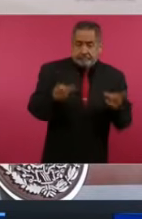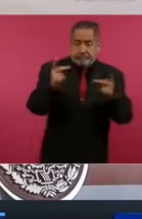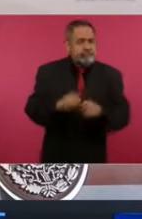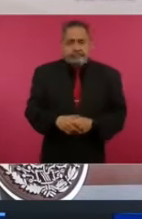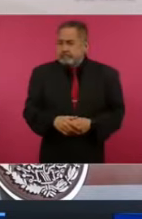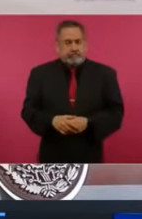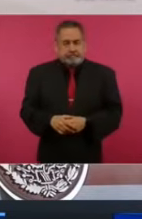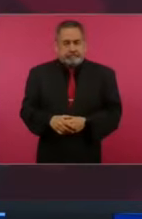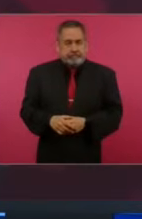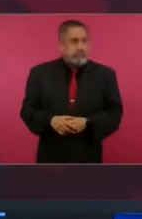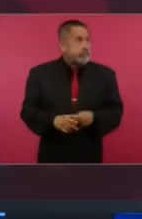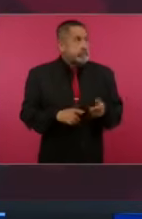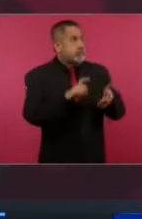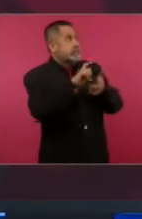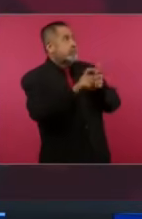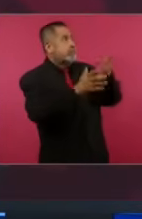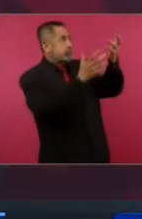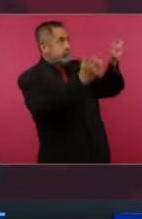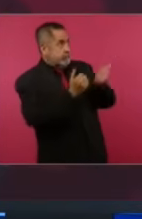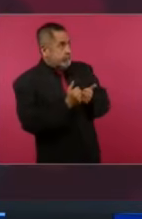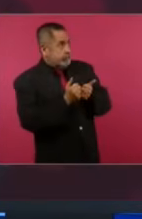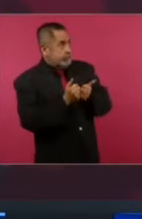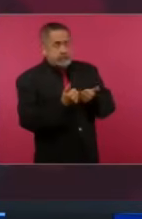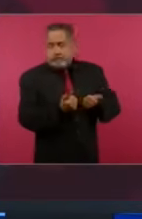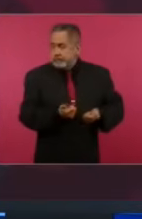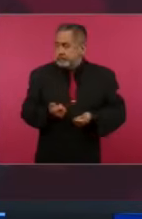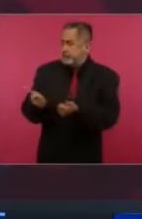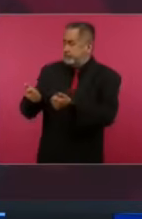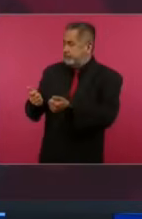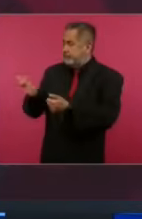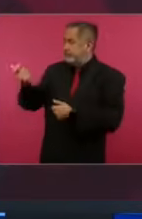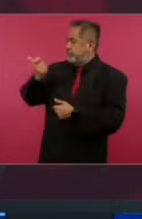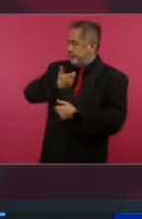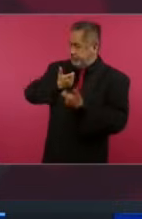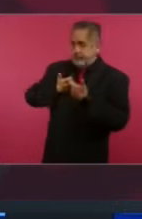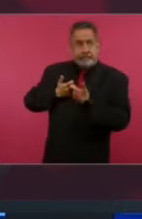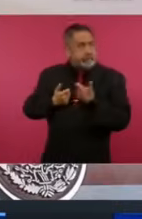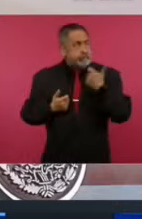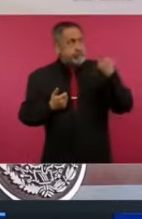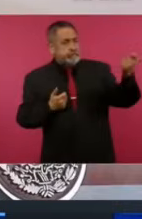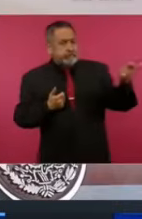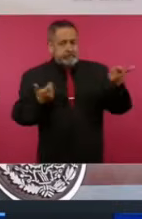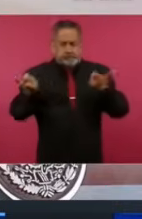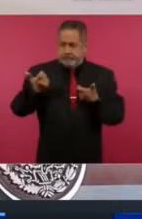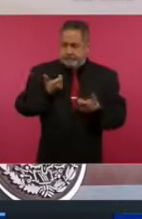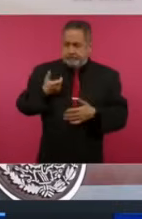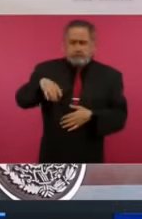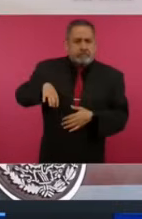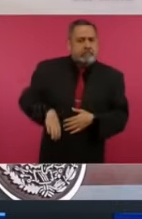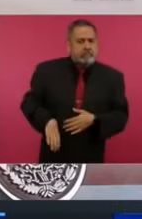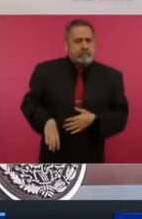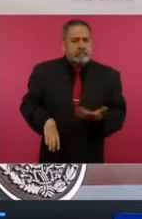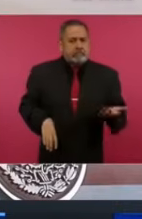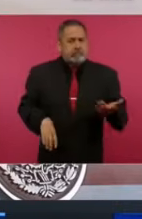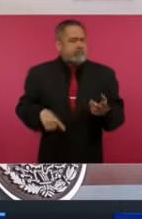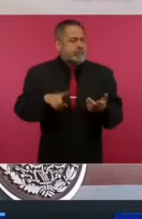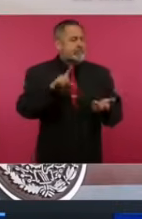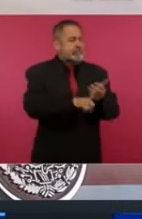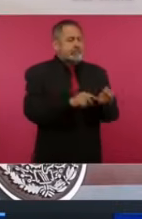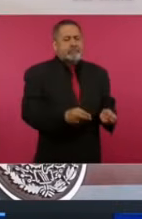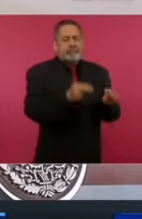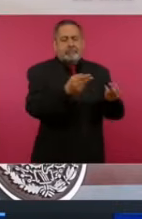por parte del presidente López Obrador que no aclara. No es que hayamos aumentado el gasto